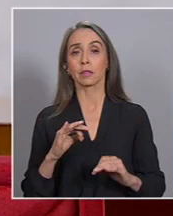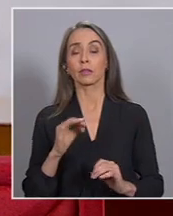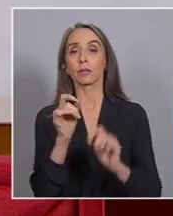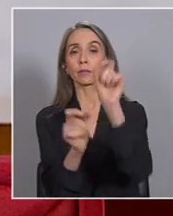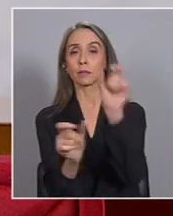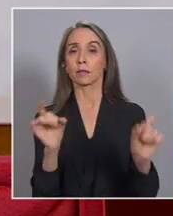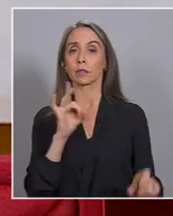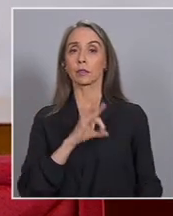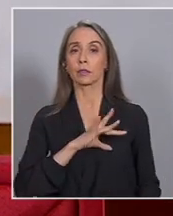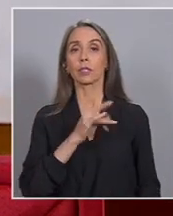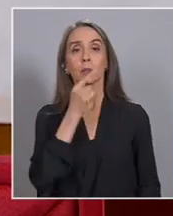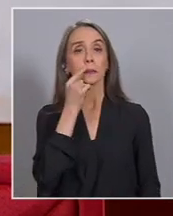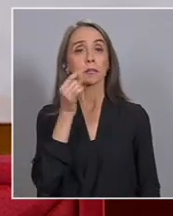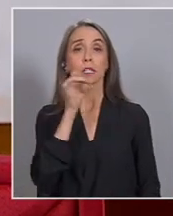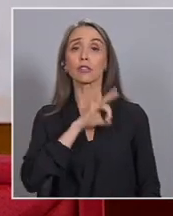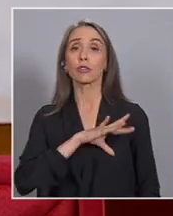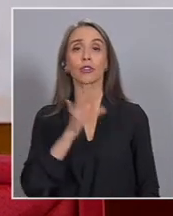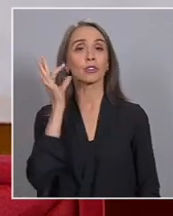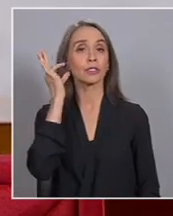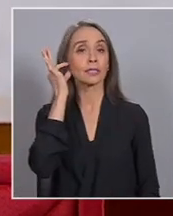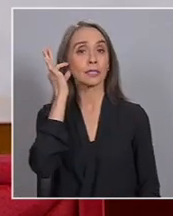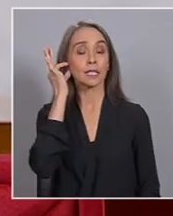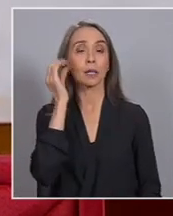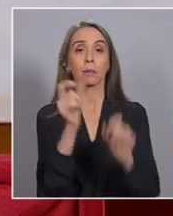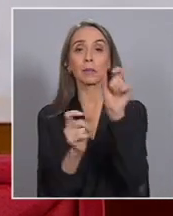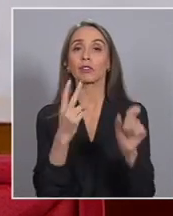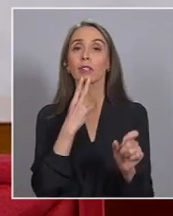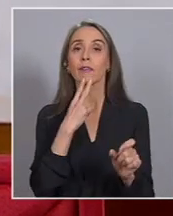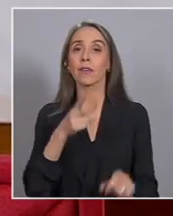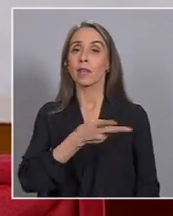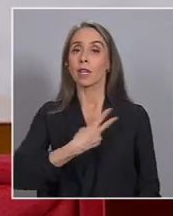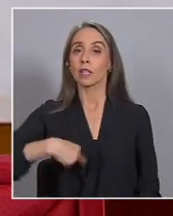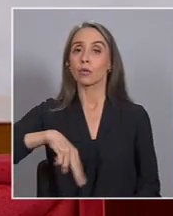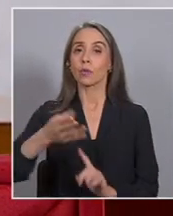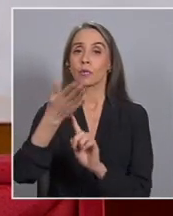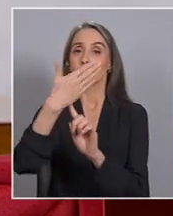chilenos y chilenas, habitantes de nuestra patria,